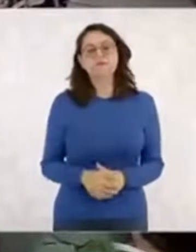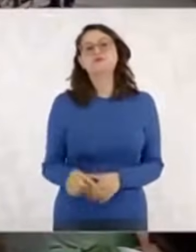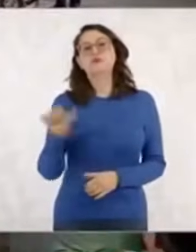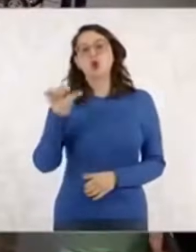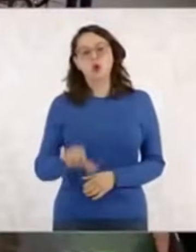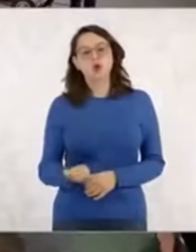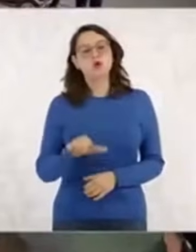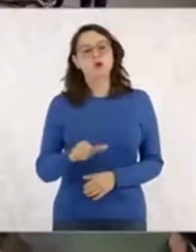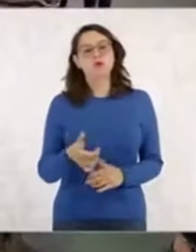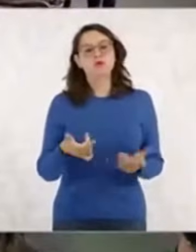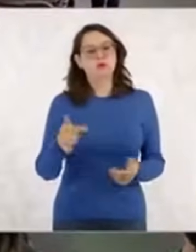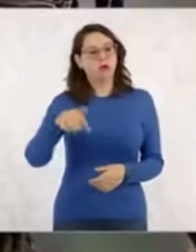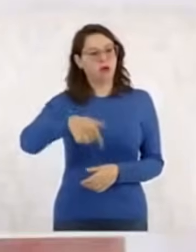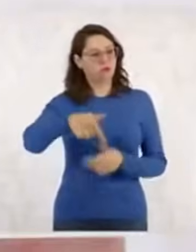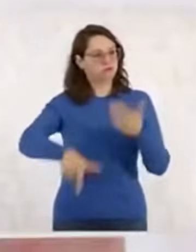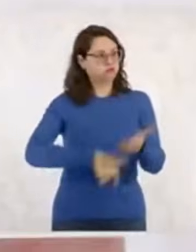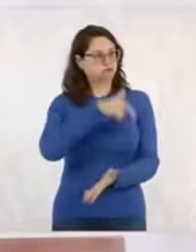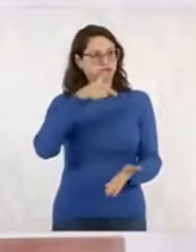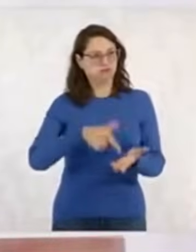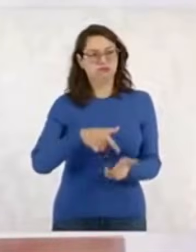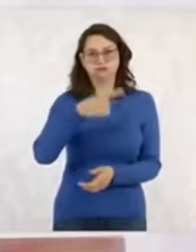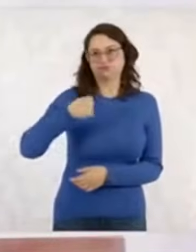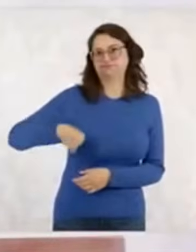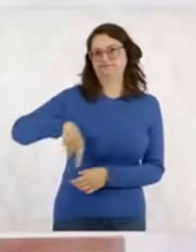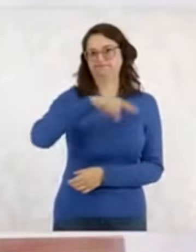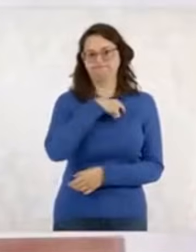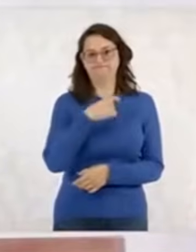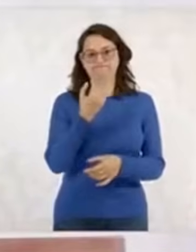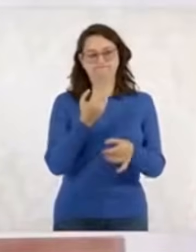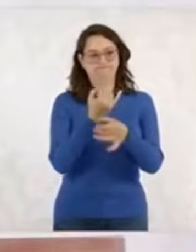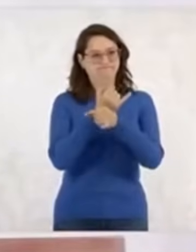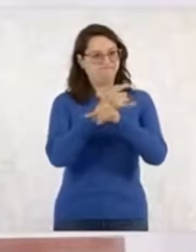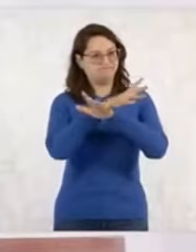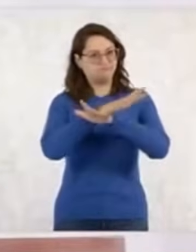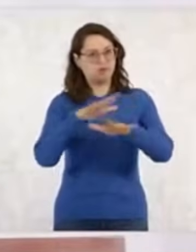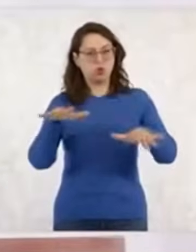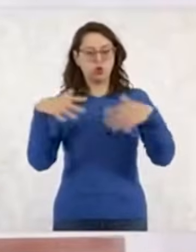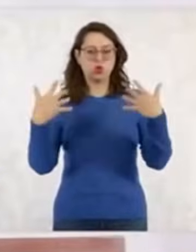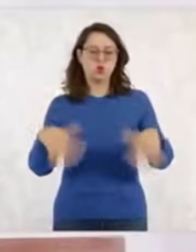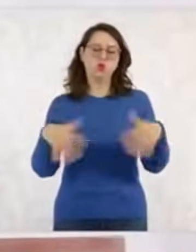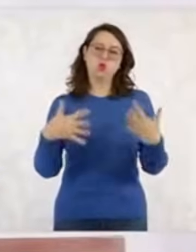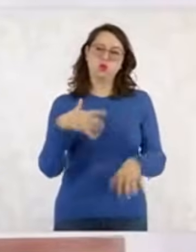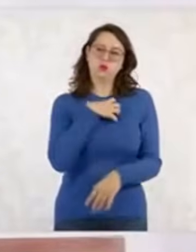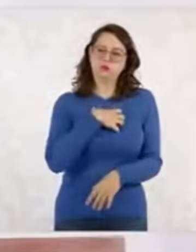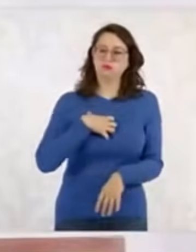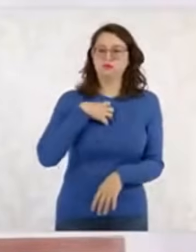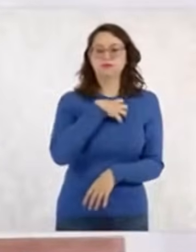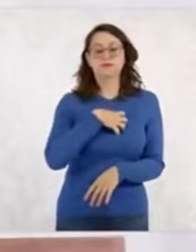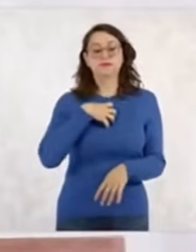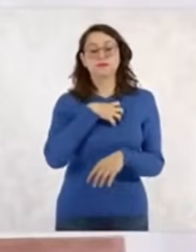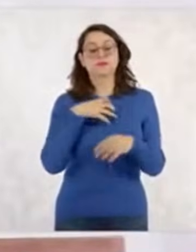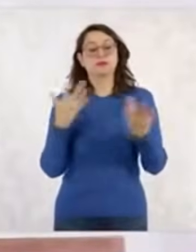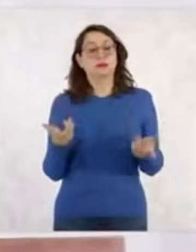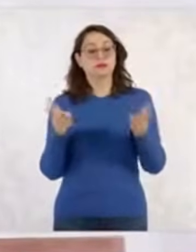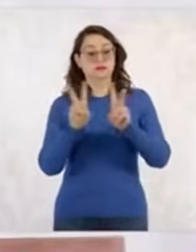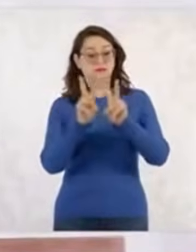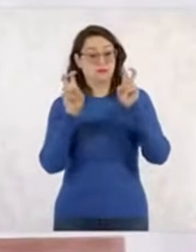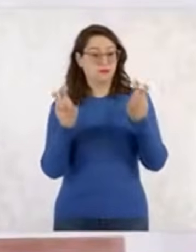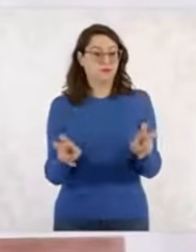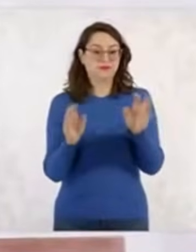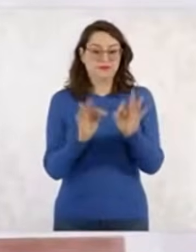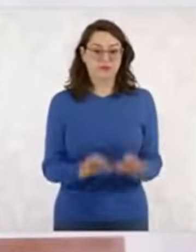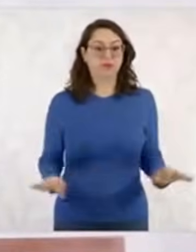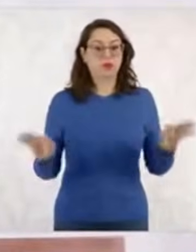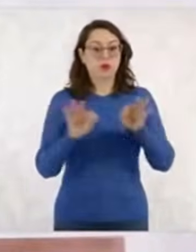día de hoy en este espacio para informar a la ciudadanía sobre un tema que ha sido prioritario para el Gobierno de México, para